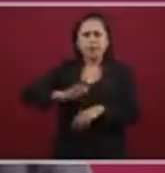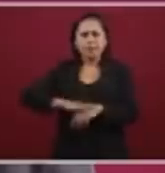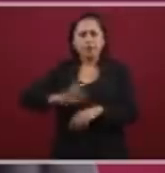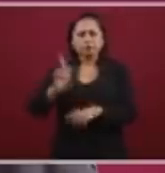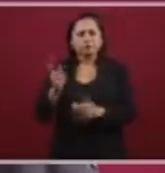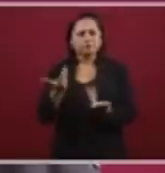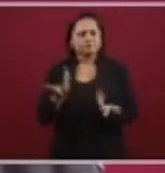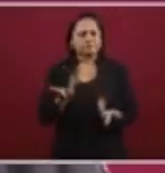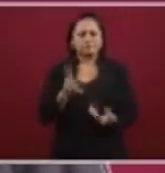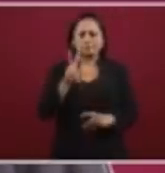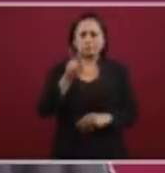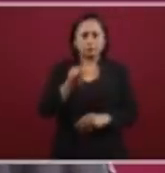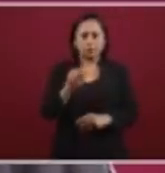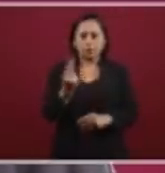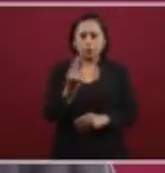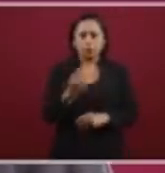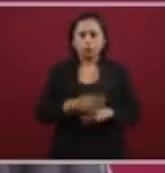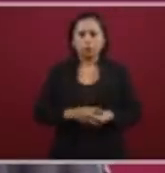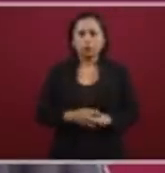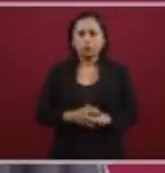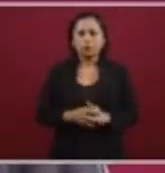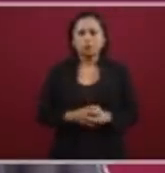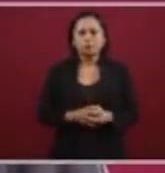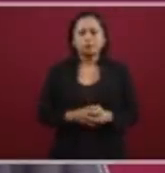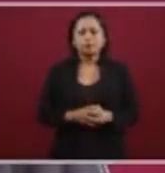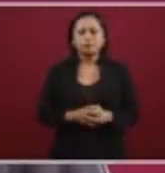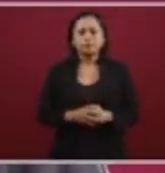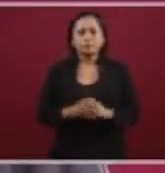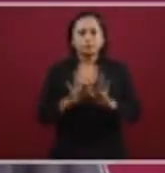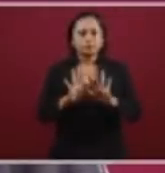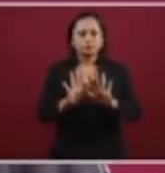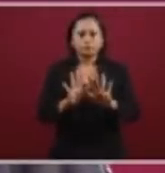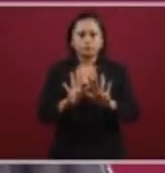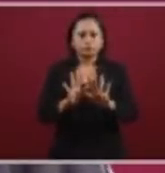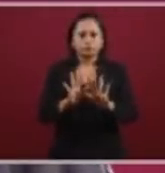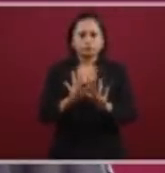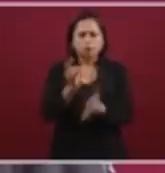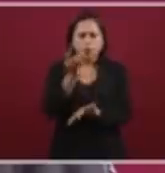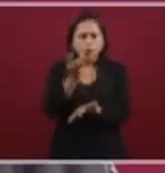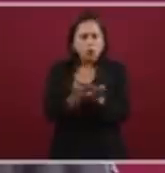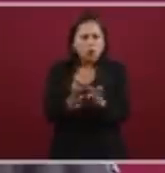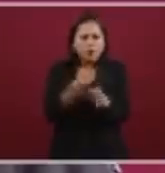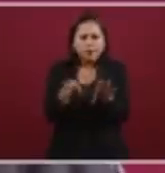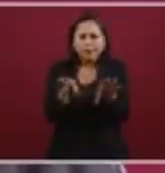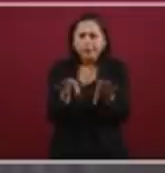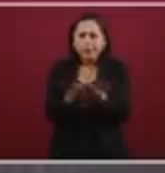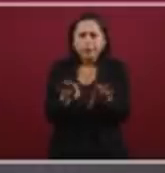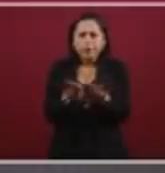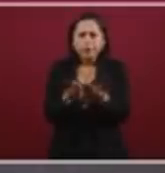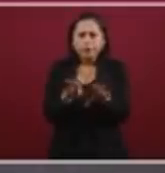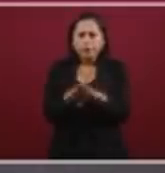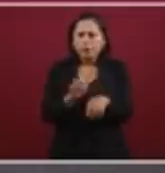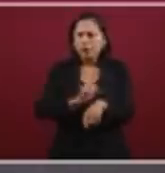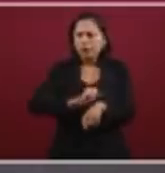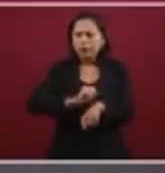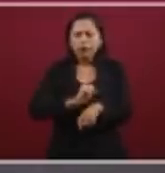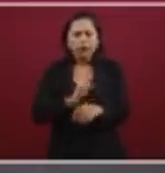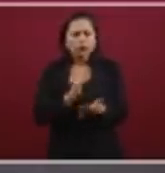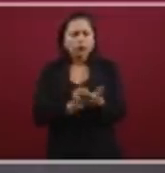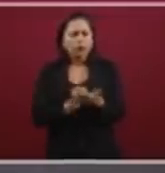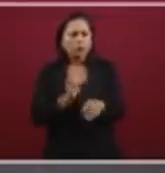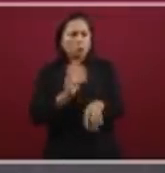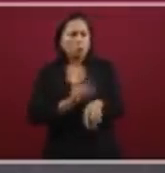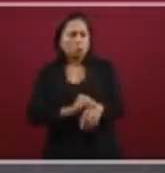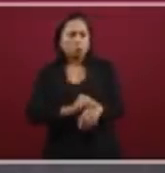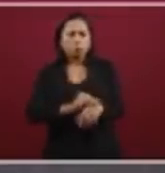nada más acabando con los privilegios fiscales que todos contribuyamos que todos pagamos